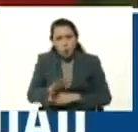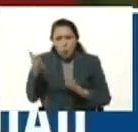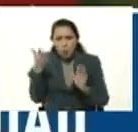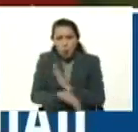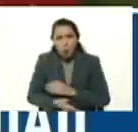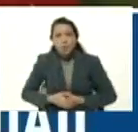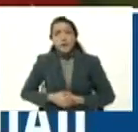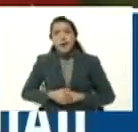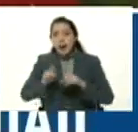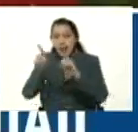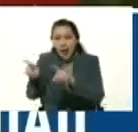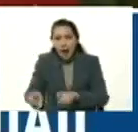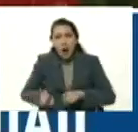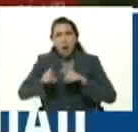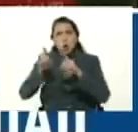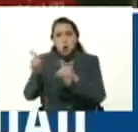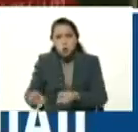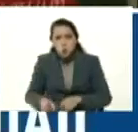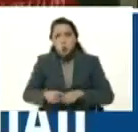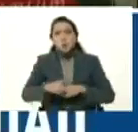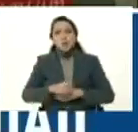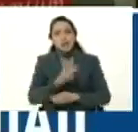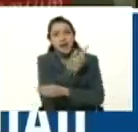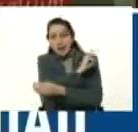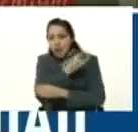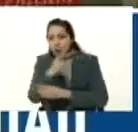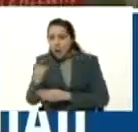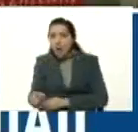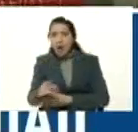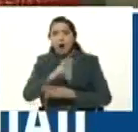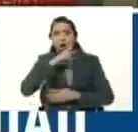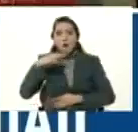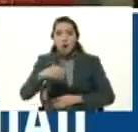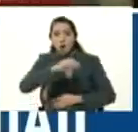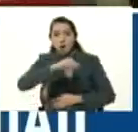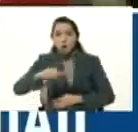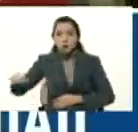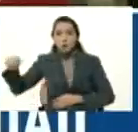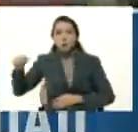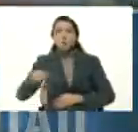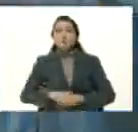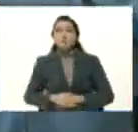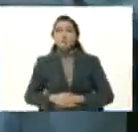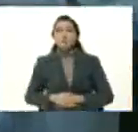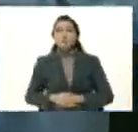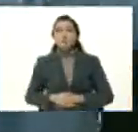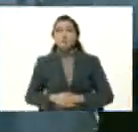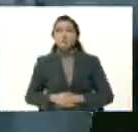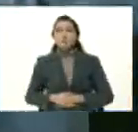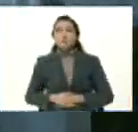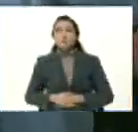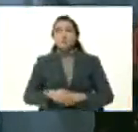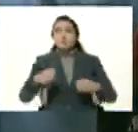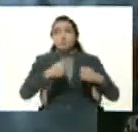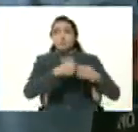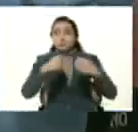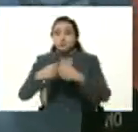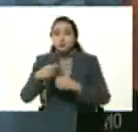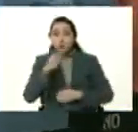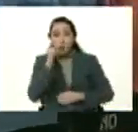cosecha nacional, la zafra de enero a agosto. Ignacio Zubillaga. Chócala ahí. Hernán Acosta.